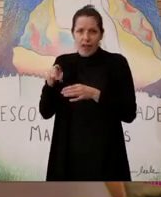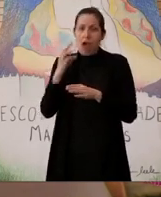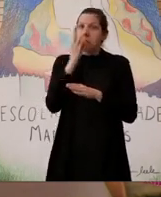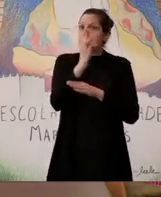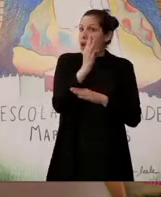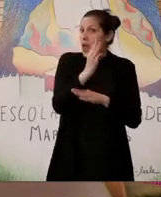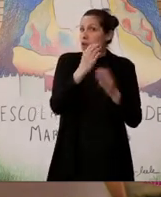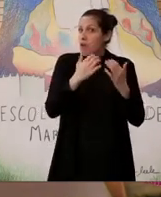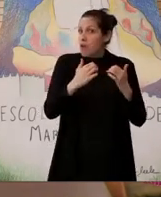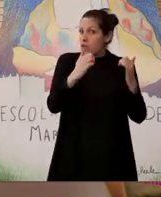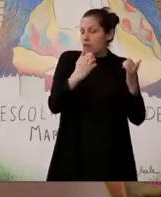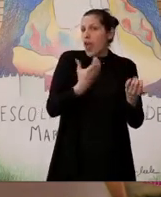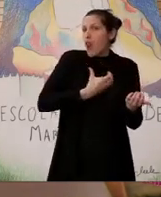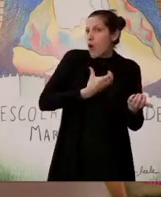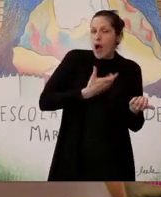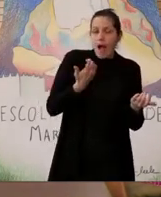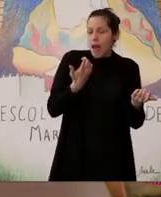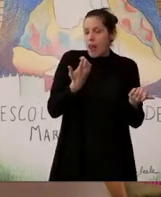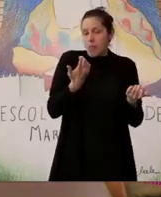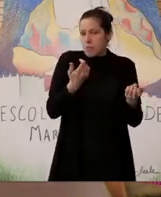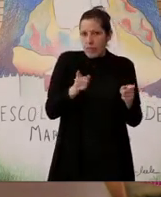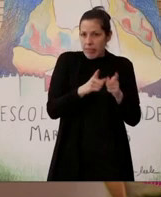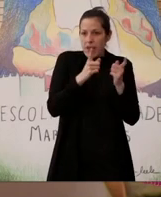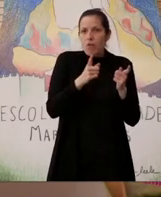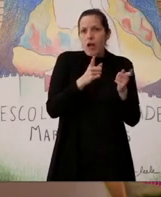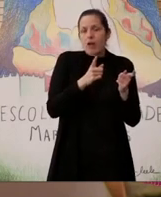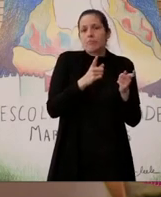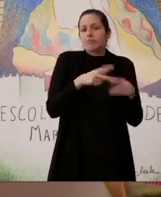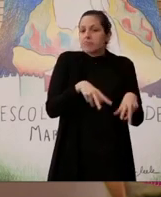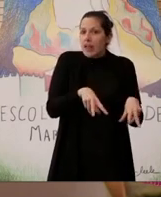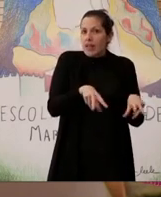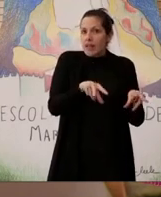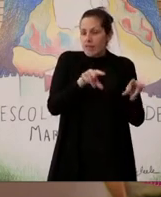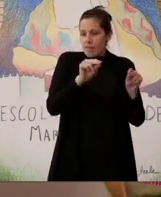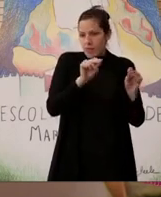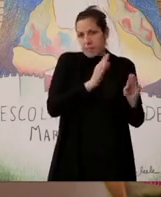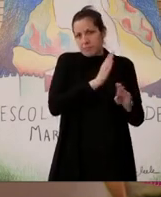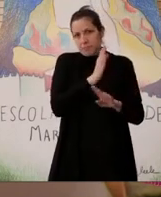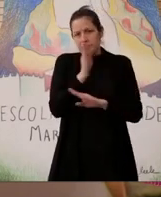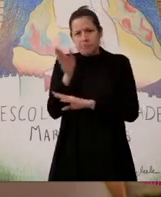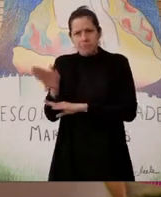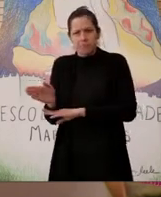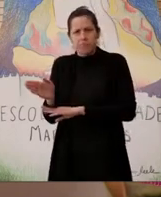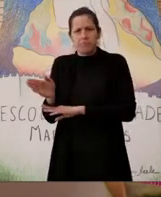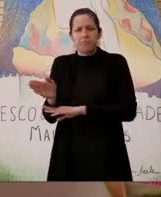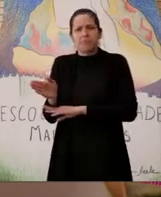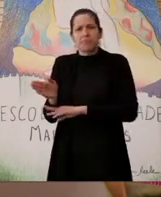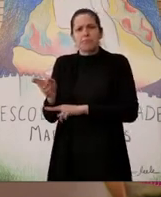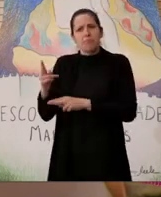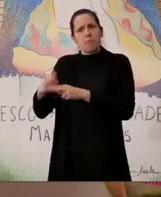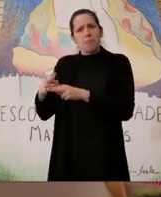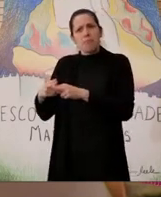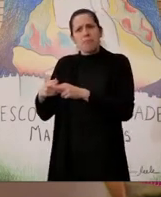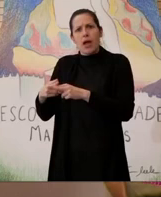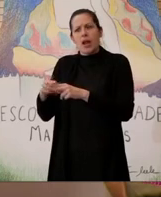lokáis a todos os ebais políticas sensibles y de Gran ensoña se